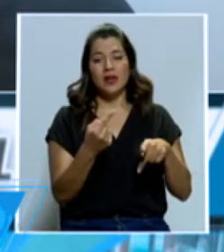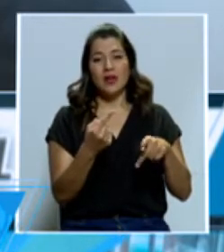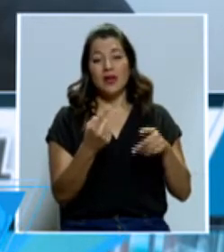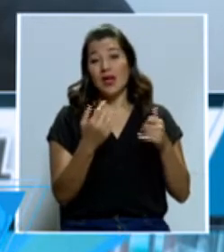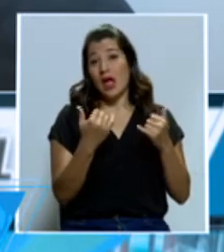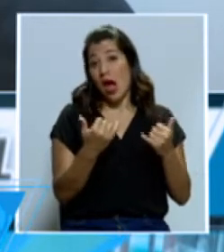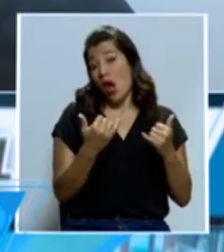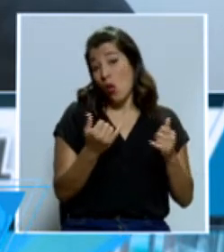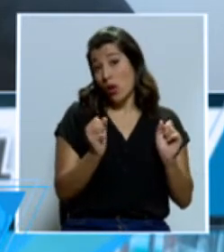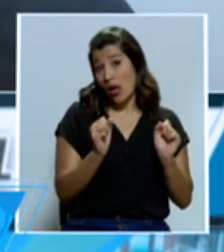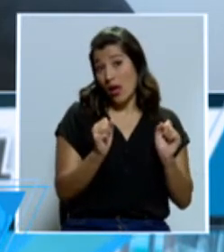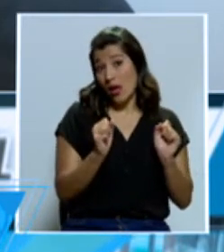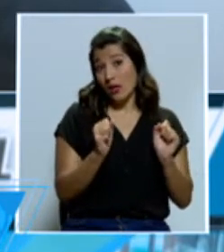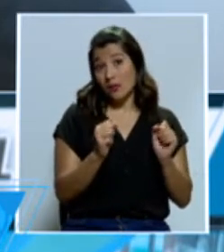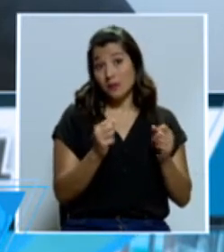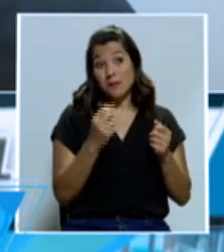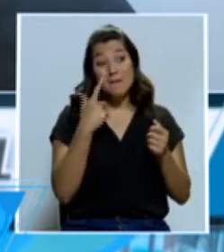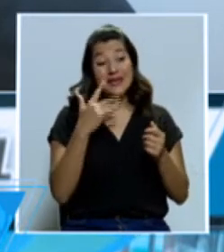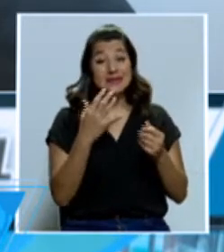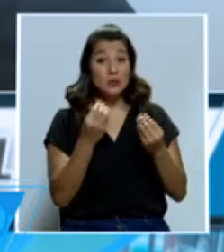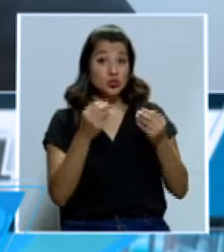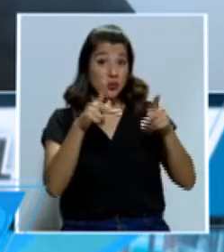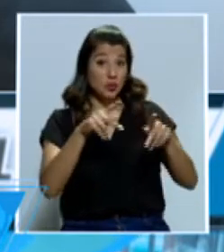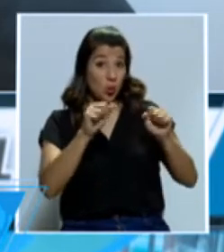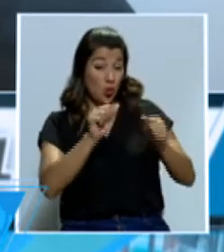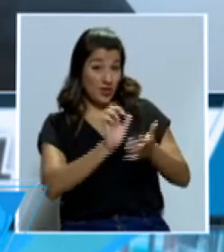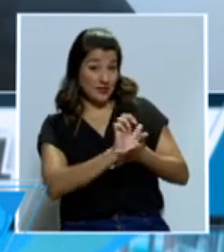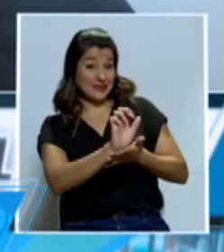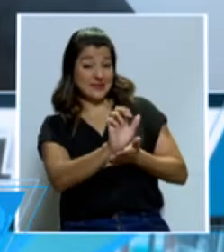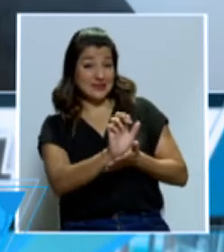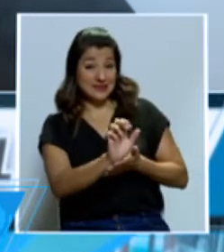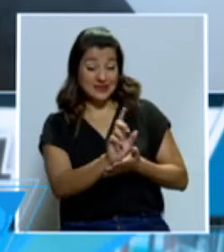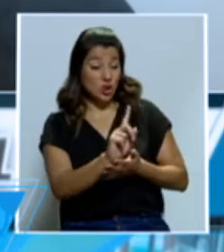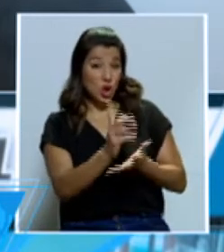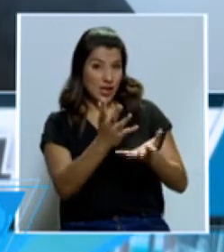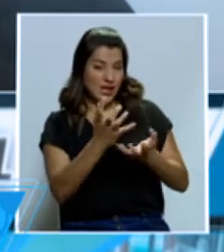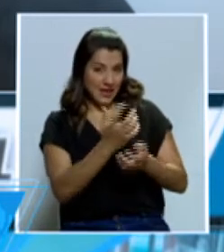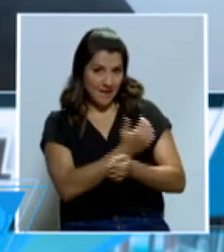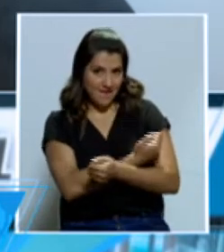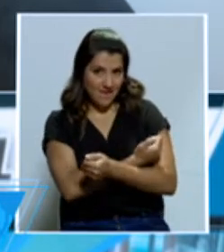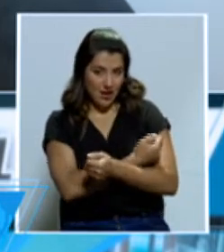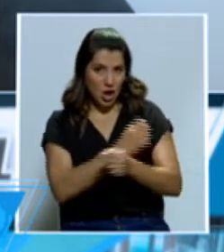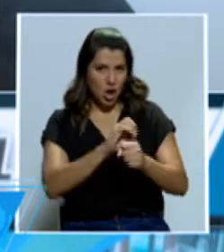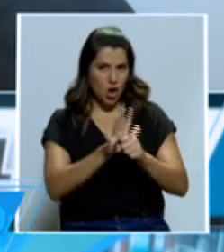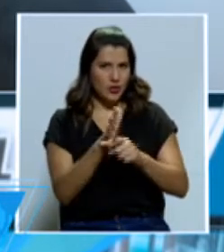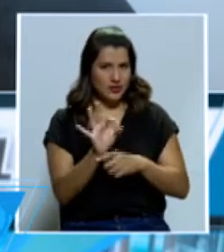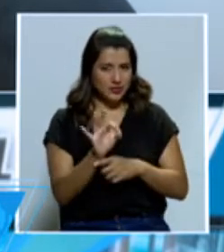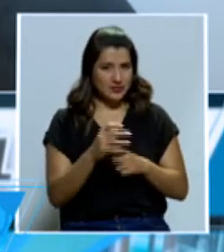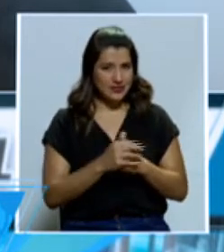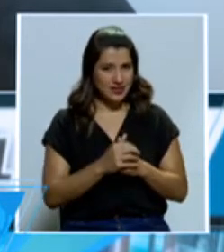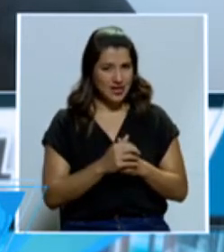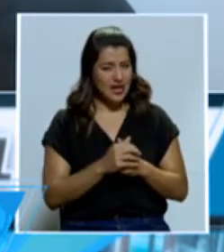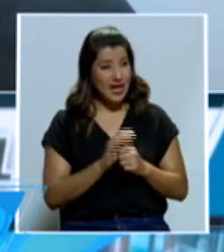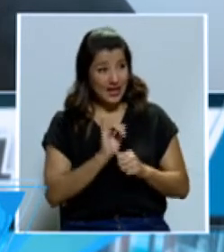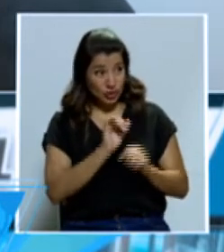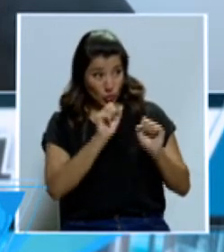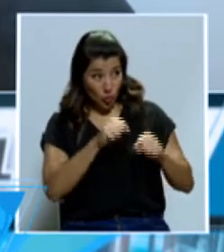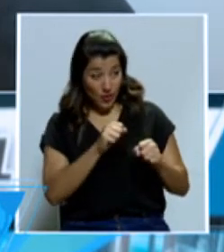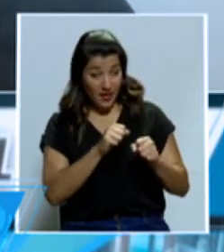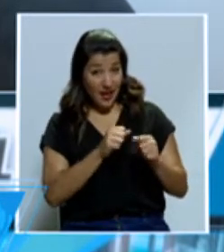COVID-19 y podrían negarse a su aplicación. ¿Qué impacto podría tener esto en la efectividad de la inmunización?